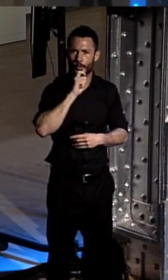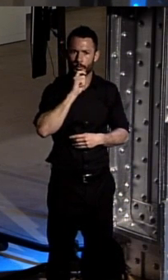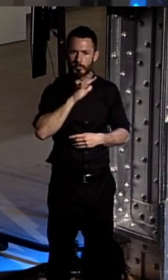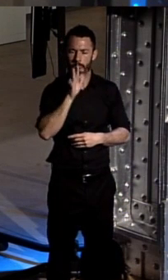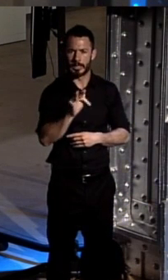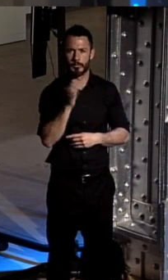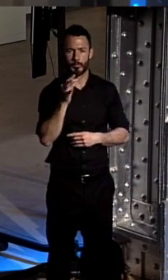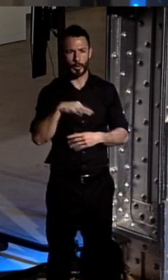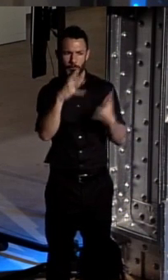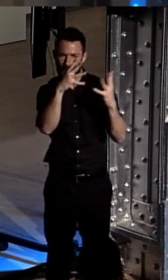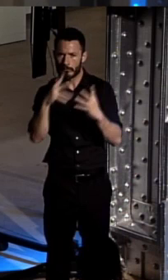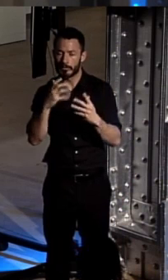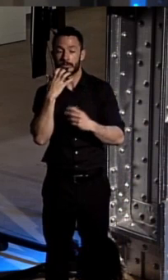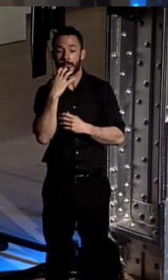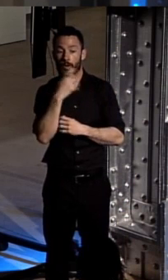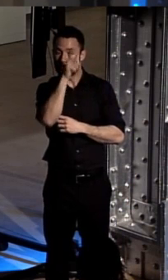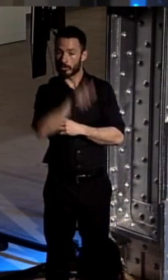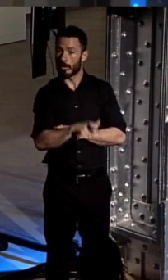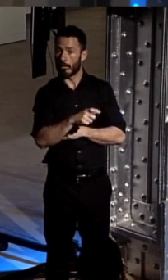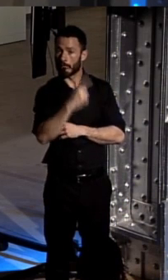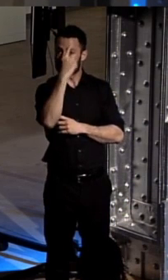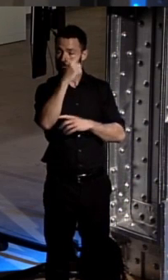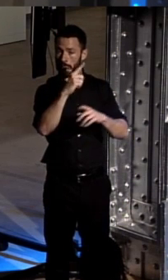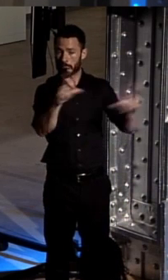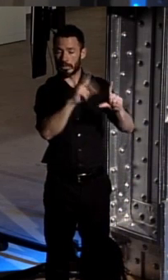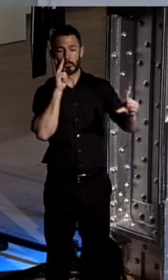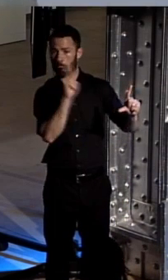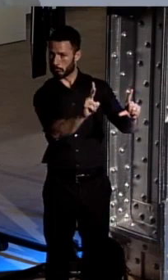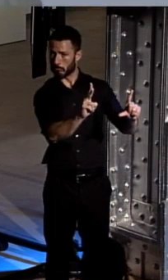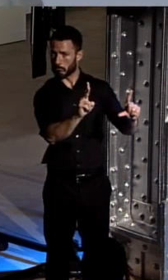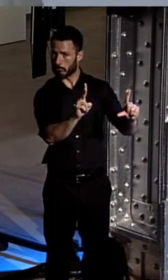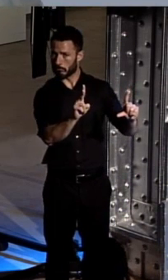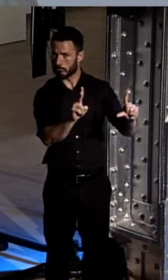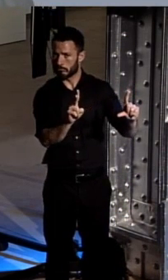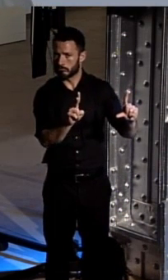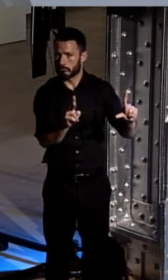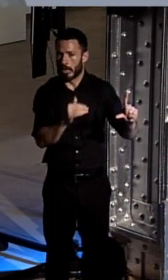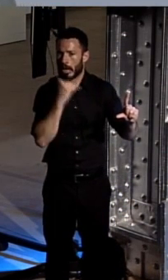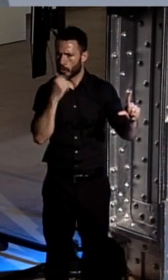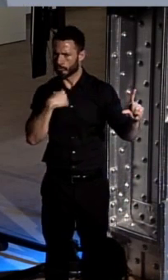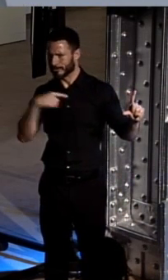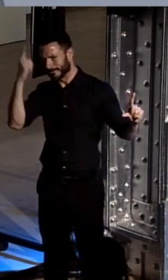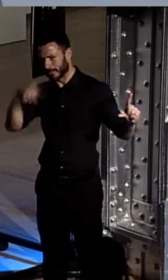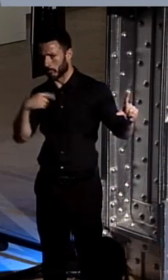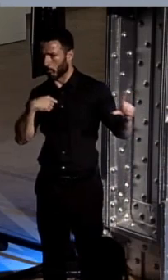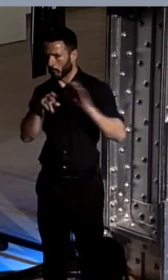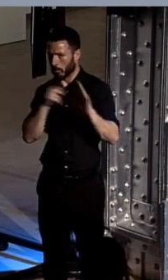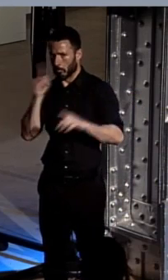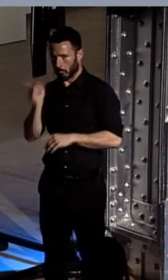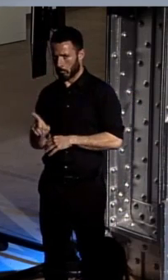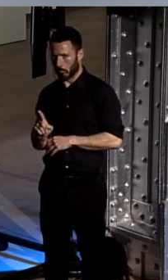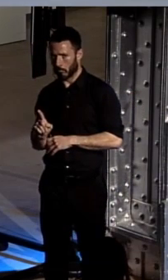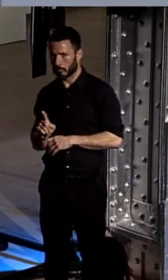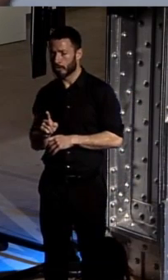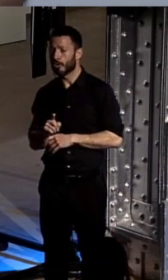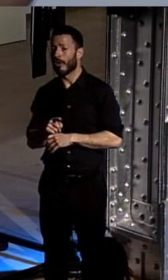manera. Yo puedo tener una persona que está mirando una pantalla. La persona está mirando algo, un video que yo conozco. Yo no veo el video. Lo